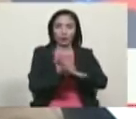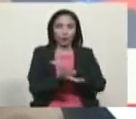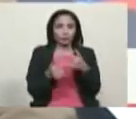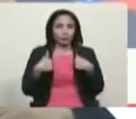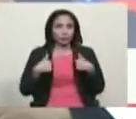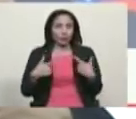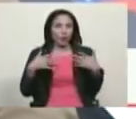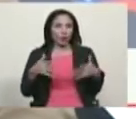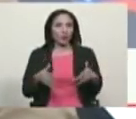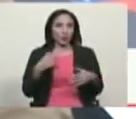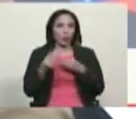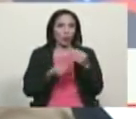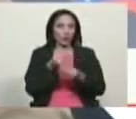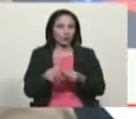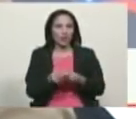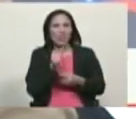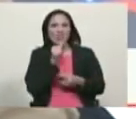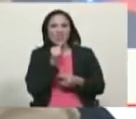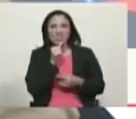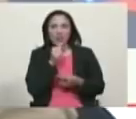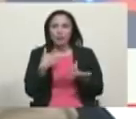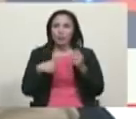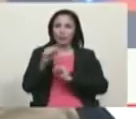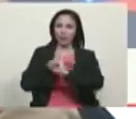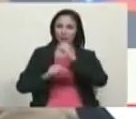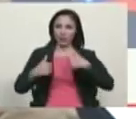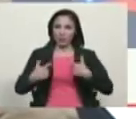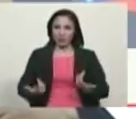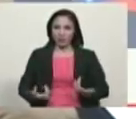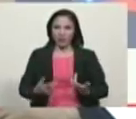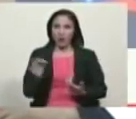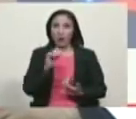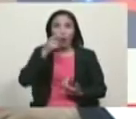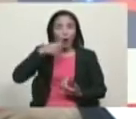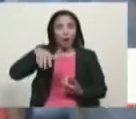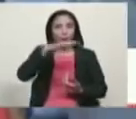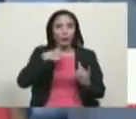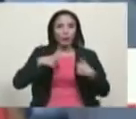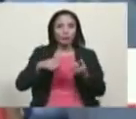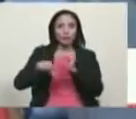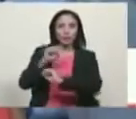ahora, ¿quién podrá defendernos?